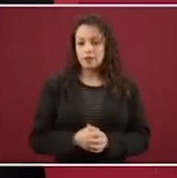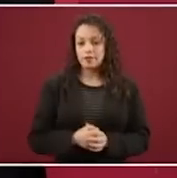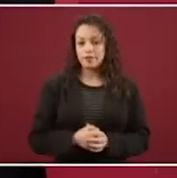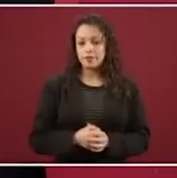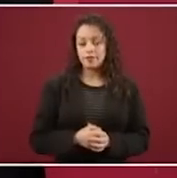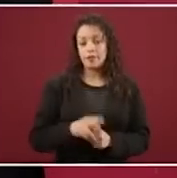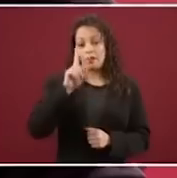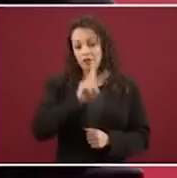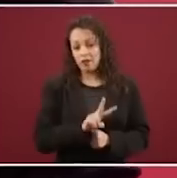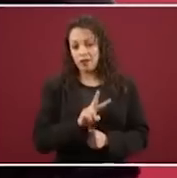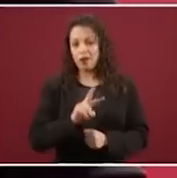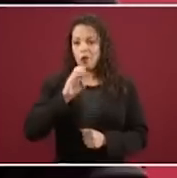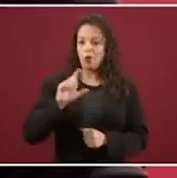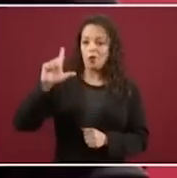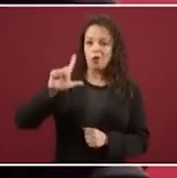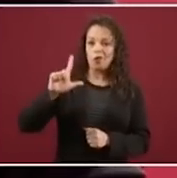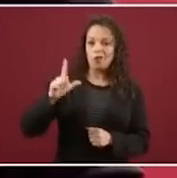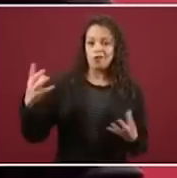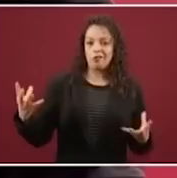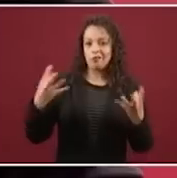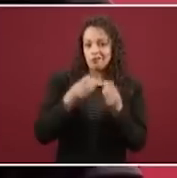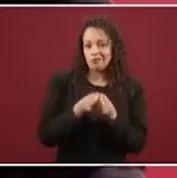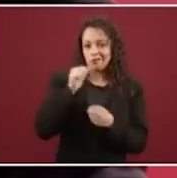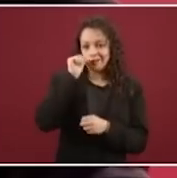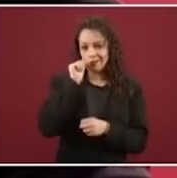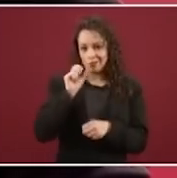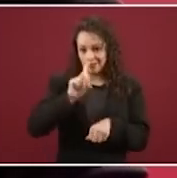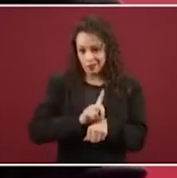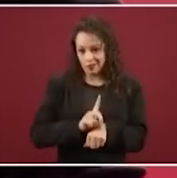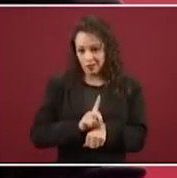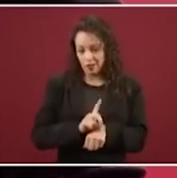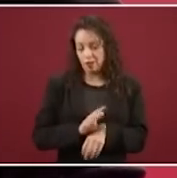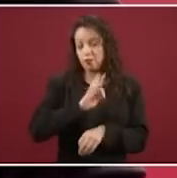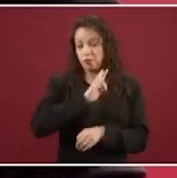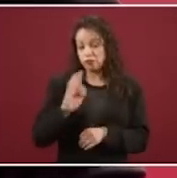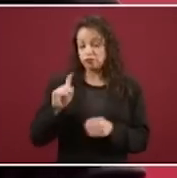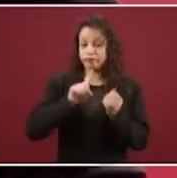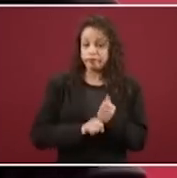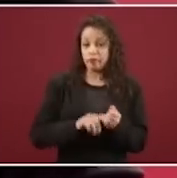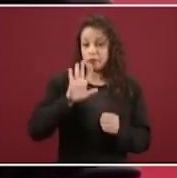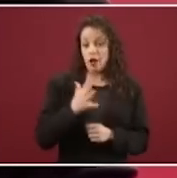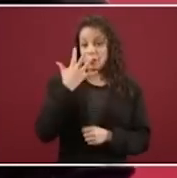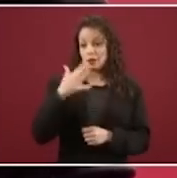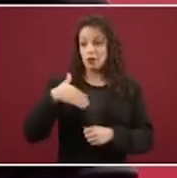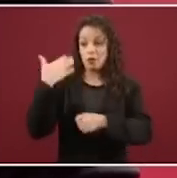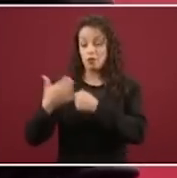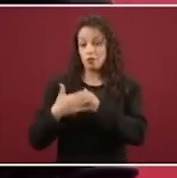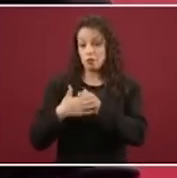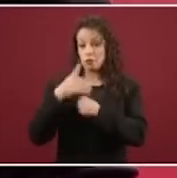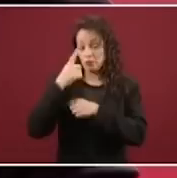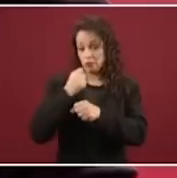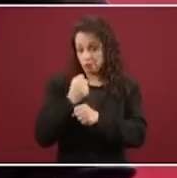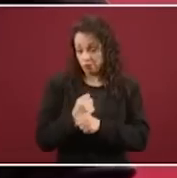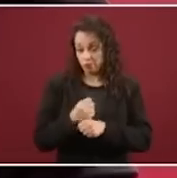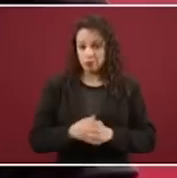viernes o lunes, de acuerdo a cada uno de ellos, serían alrededor de 5 en el próximo ciclo escolar. No